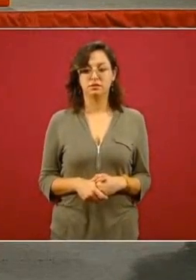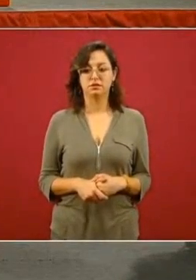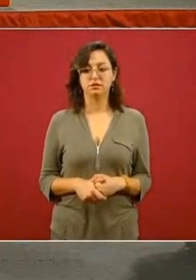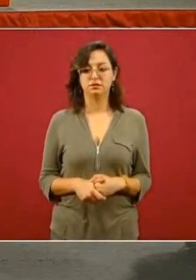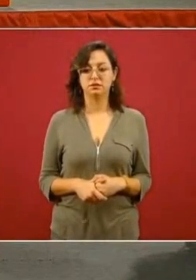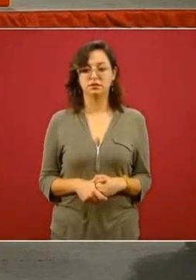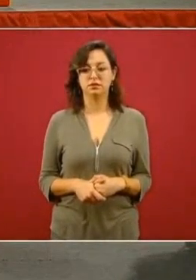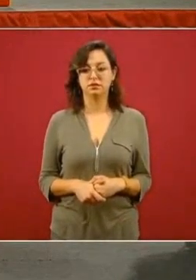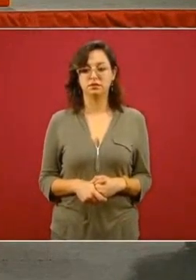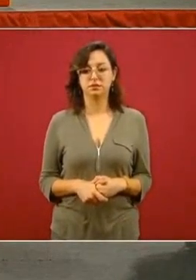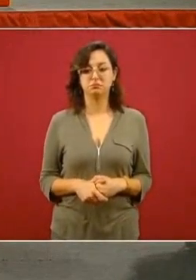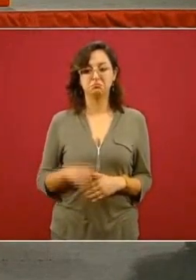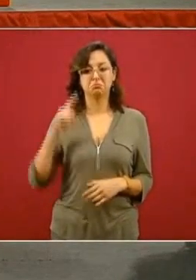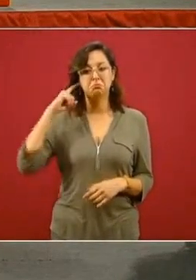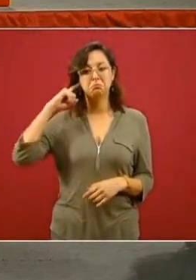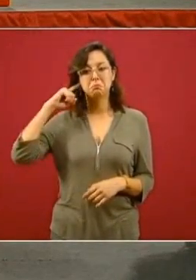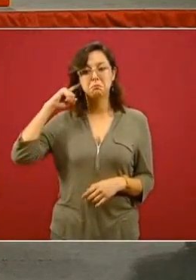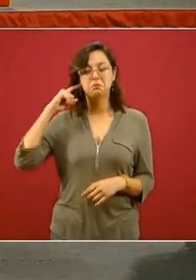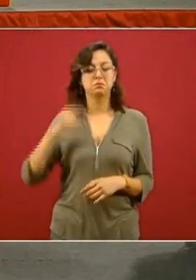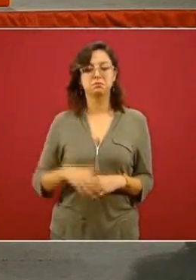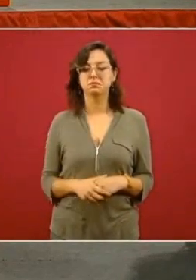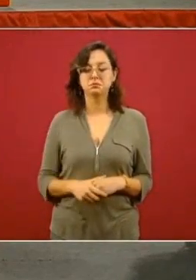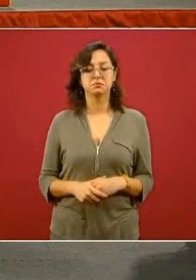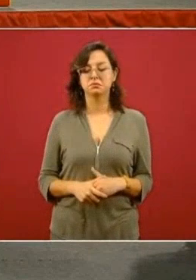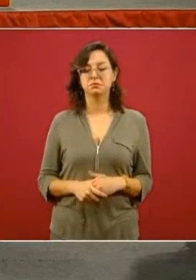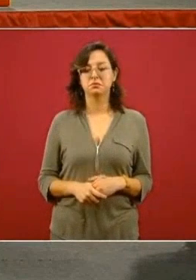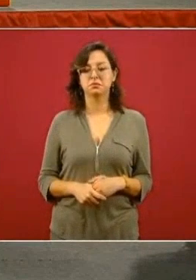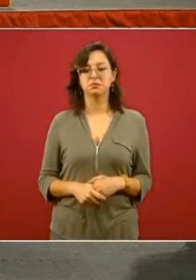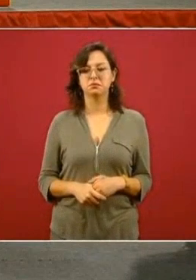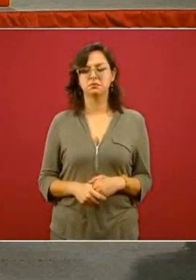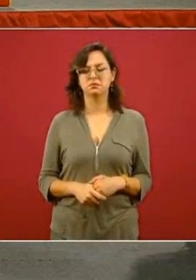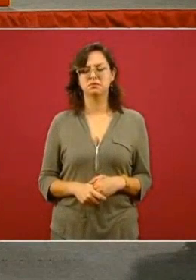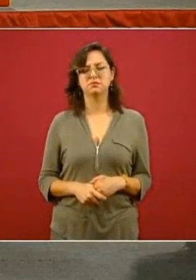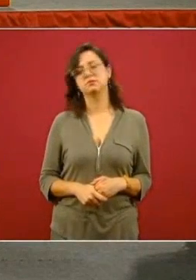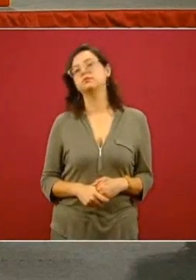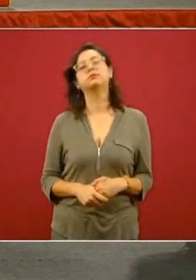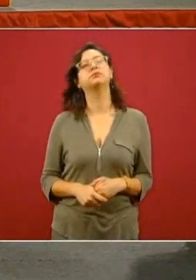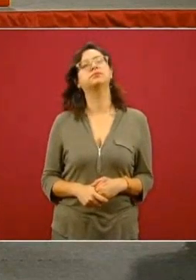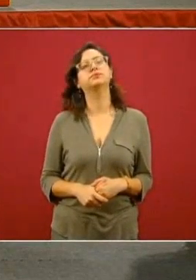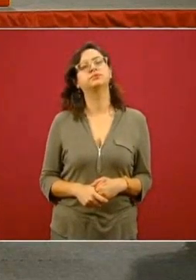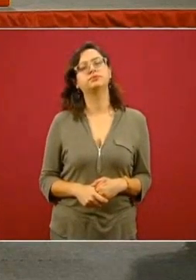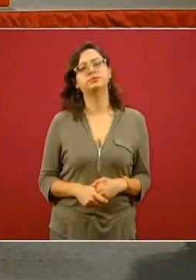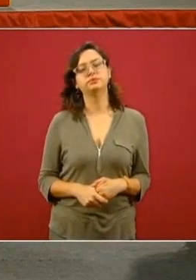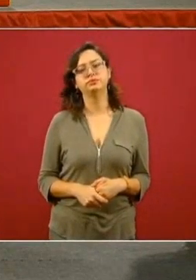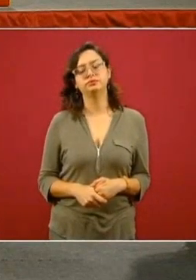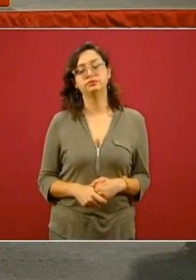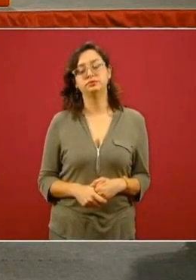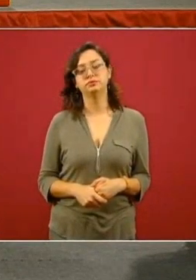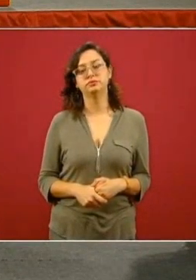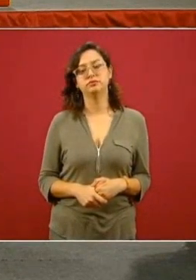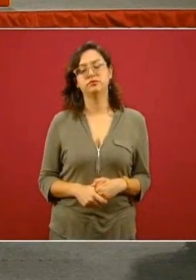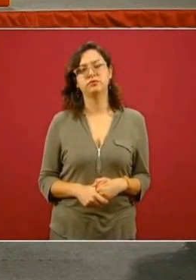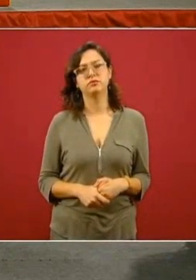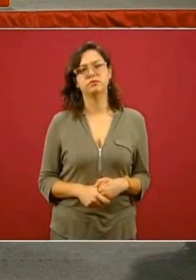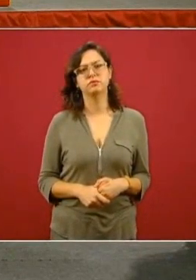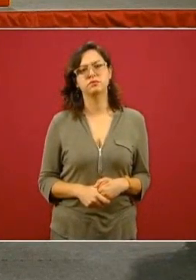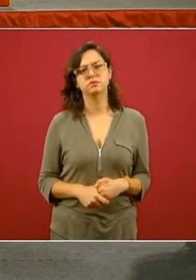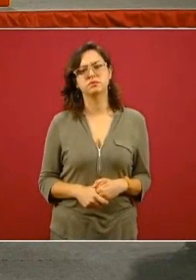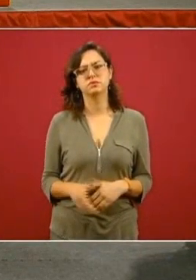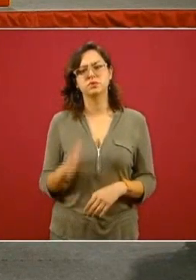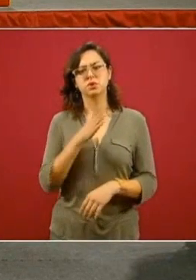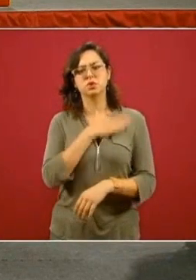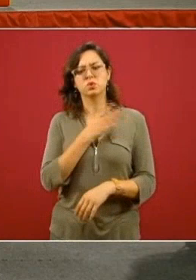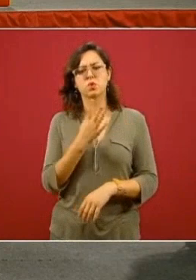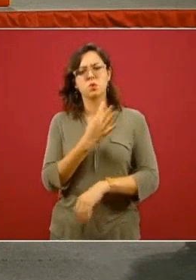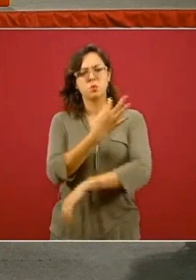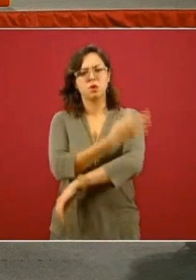Gracias, buenas tardes. Mi nombre es Paris Martínez, reportero del portal corrientealterna.unam.mx. Buenas tardes